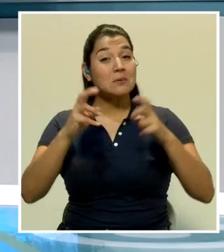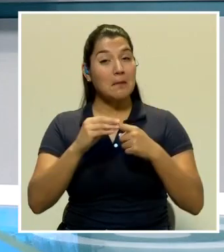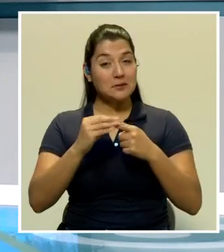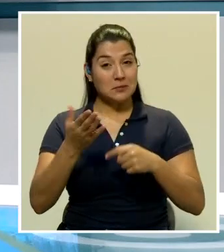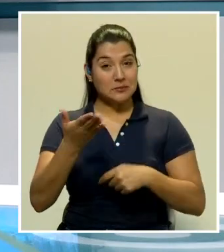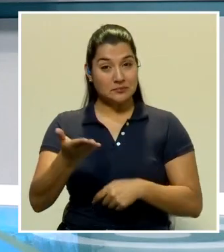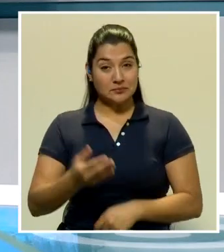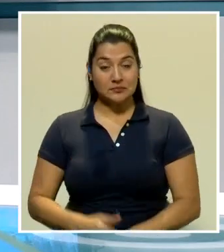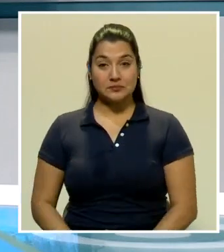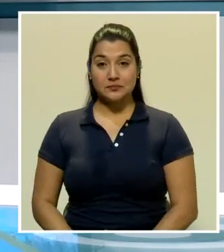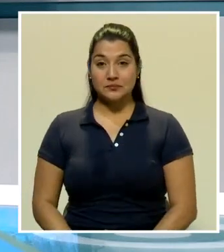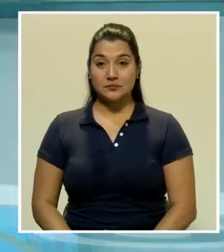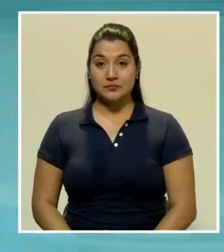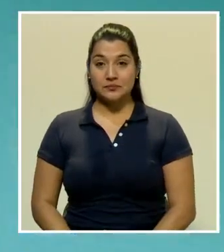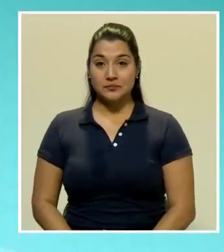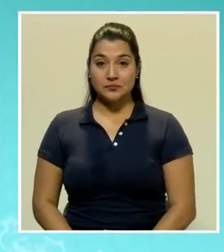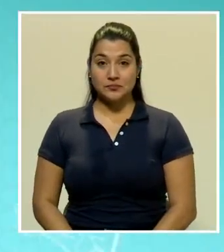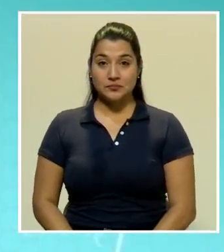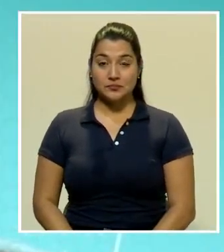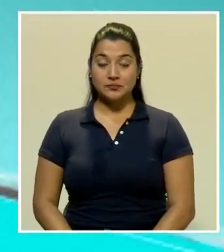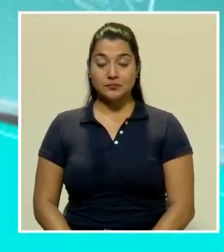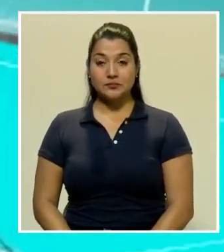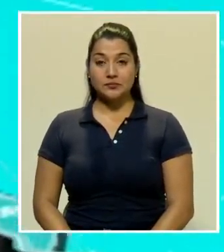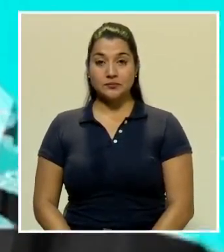Adelante, por favor.